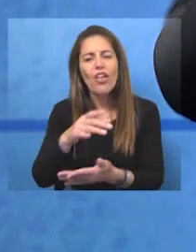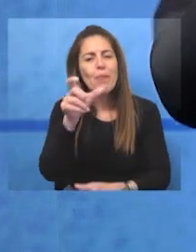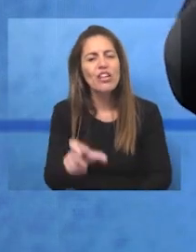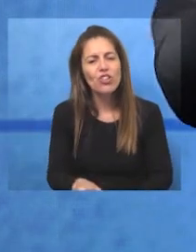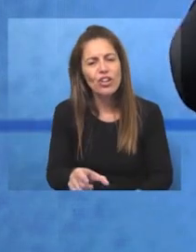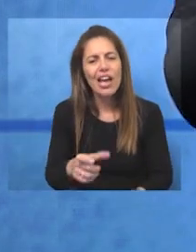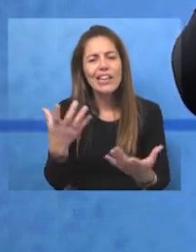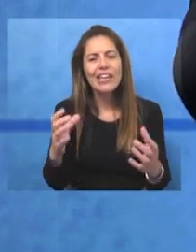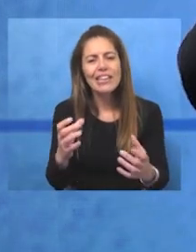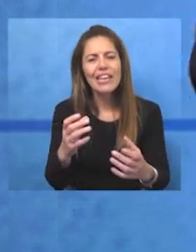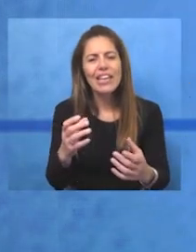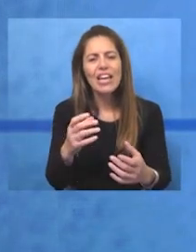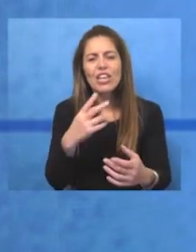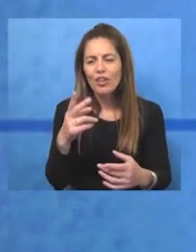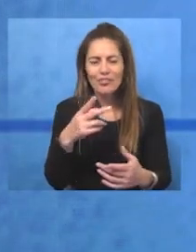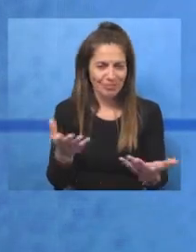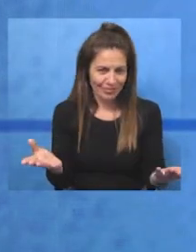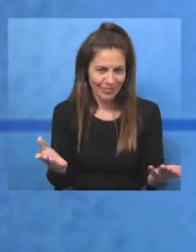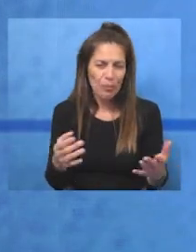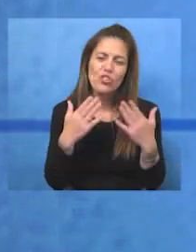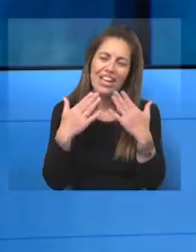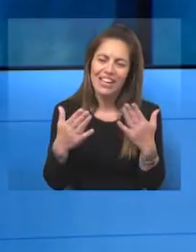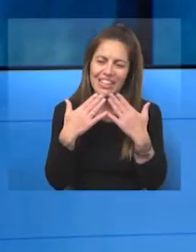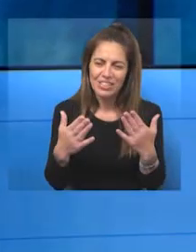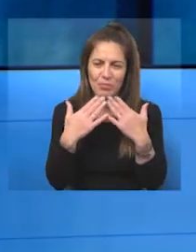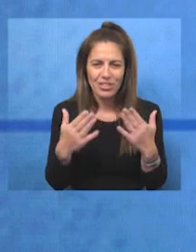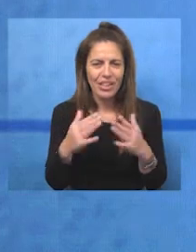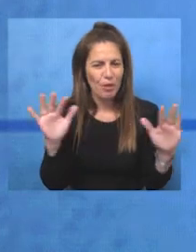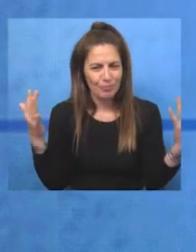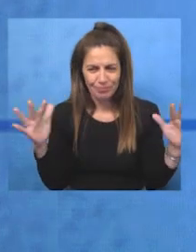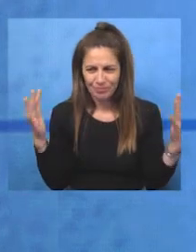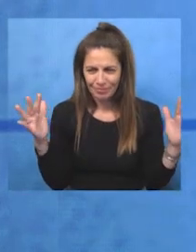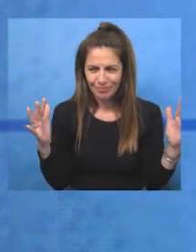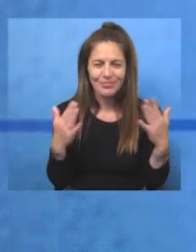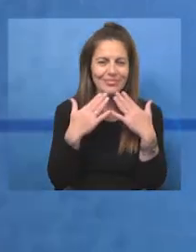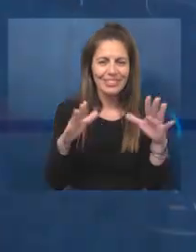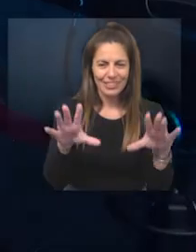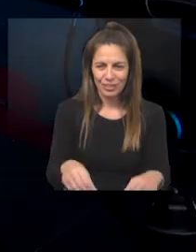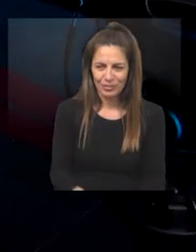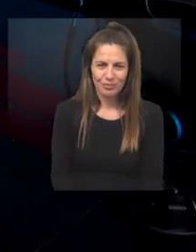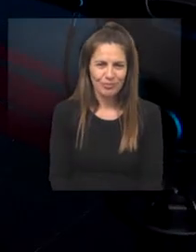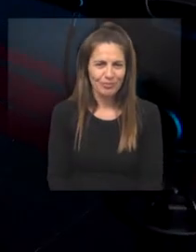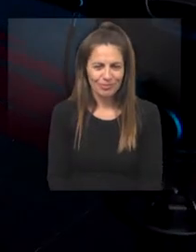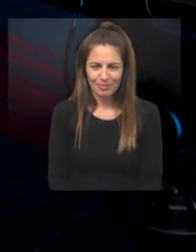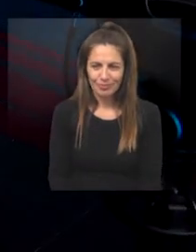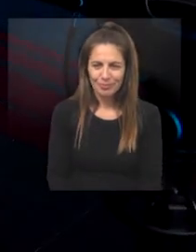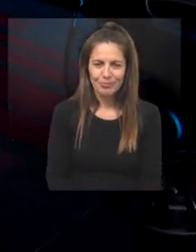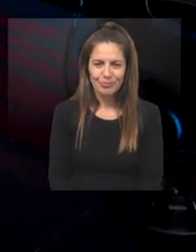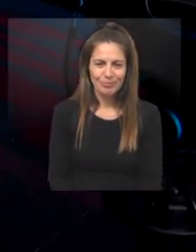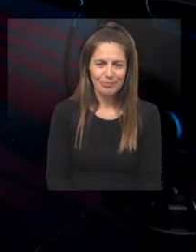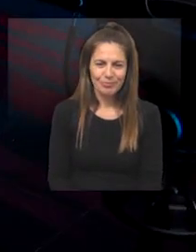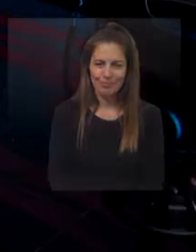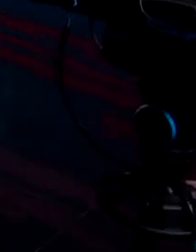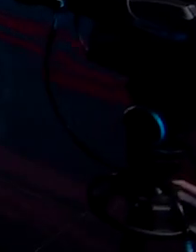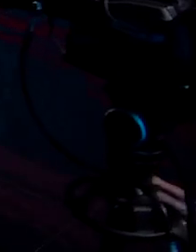tiene ganas de oler ese tarro Muchas gracias noem fin de semana gracias gracias a toda la gente acá porque esto lo hacemos entre